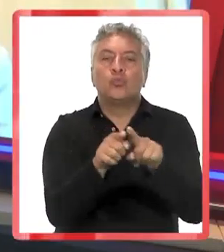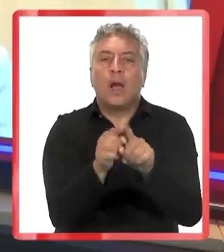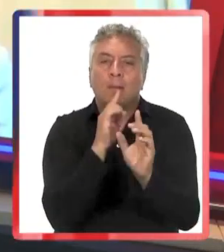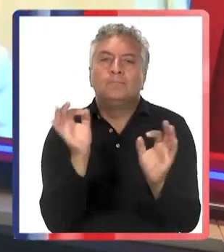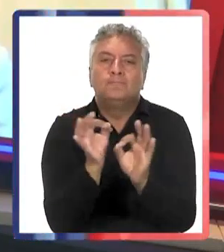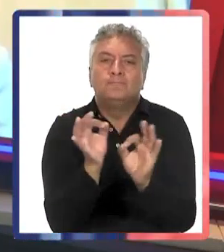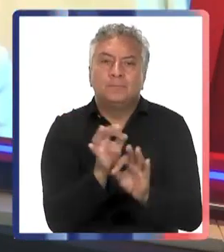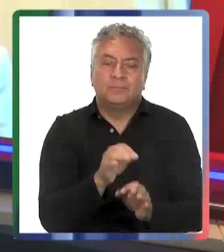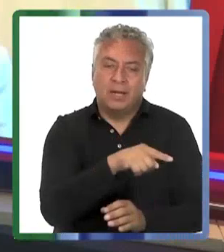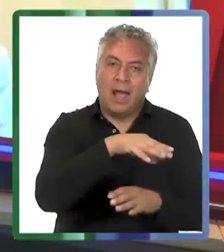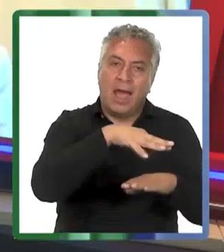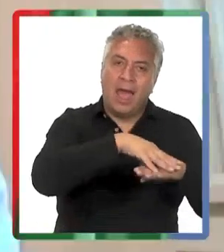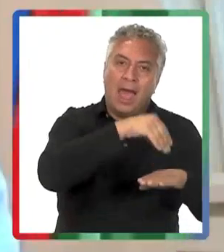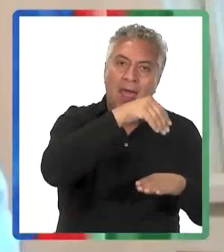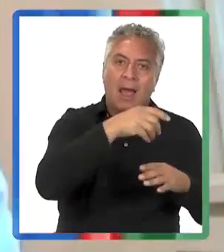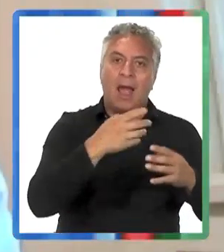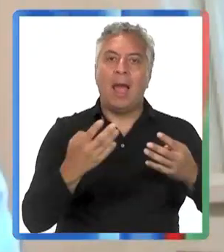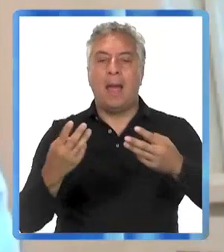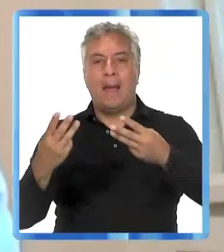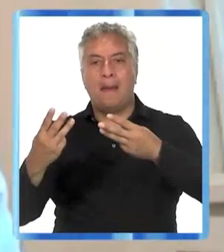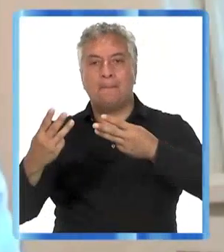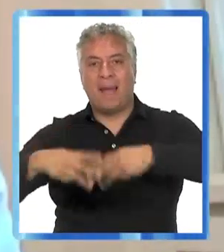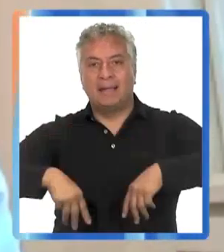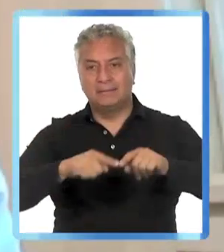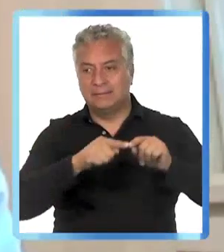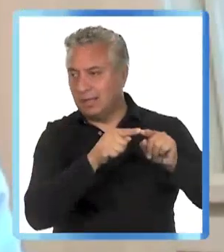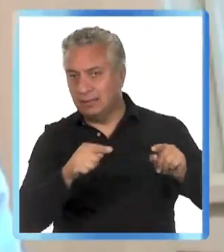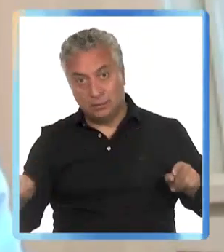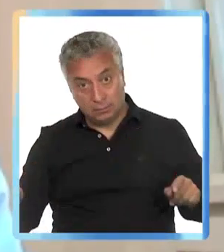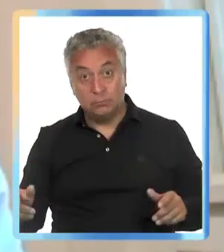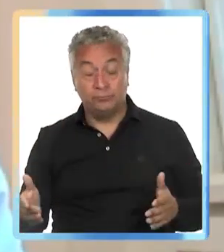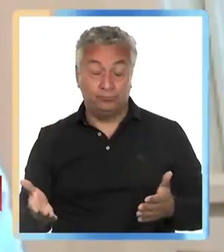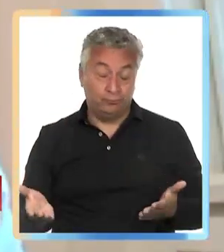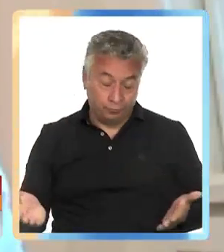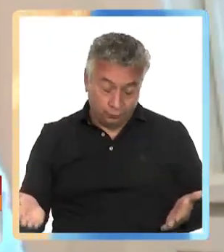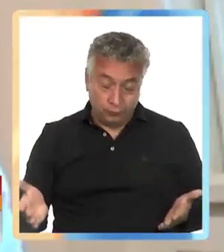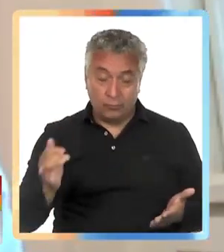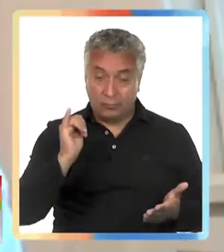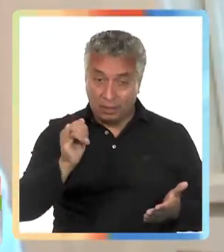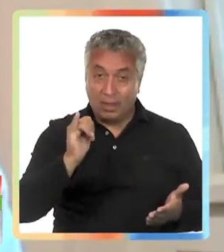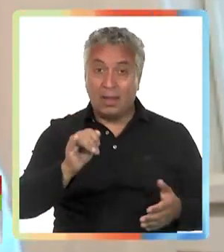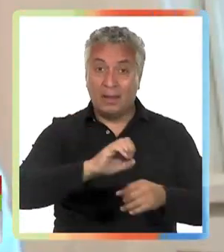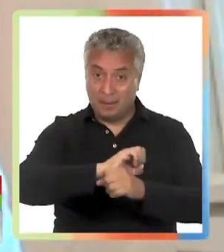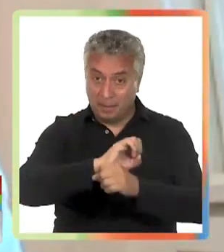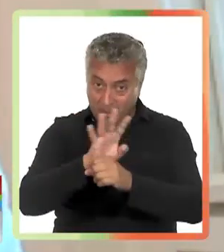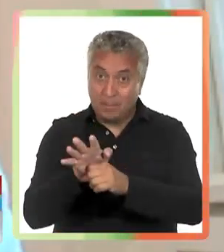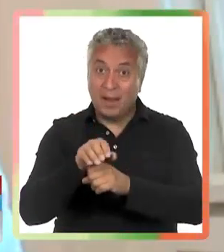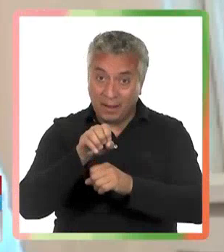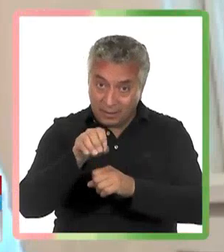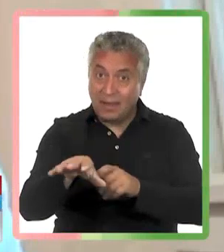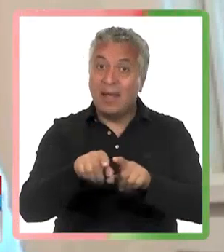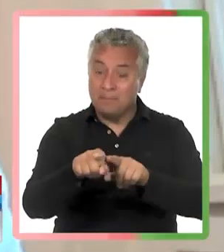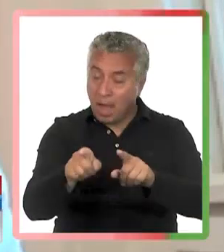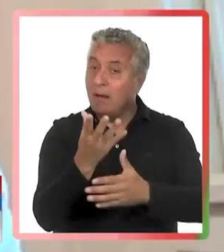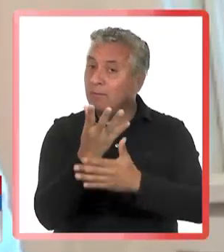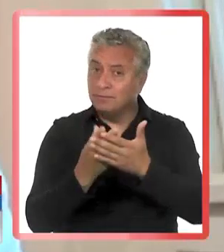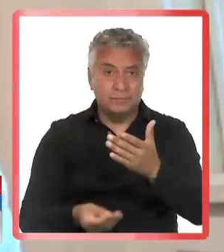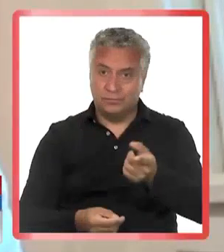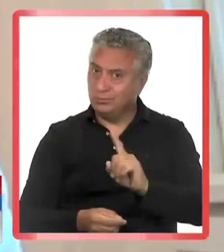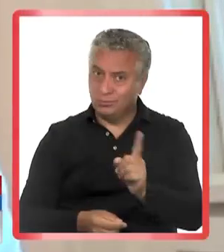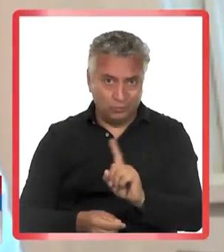Arica a Magallanes a estas alturas? Es importante señalar que la pandemia no ha terminado. Seguimos teniendo miles de